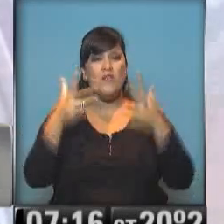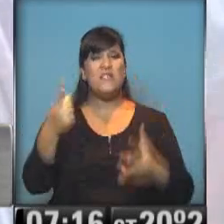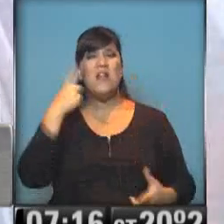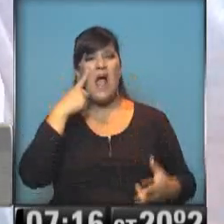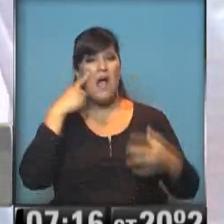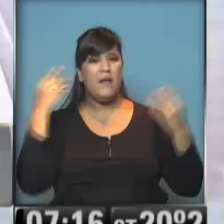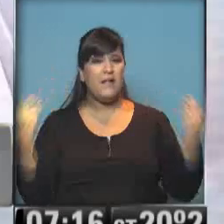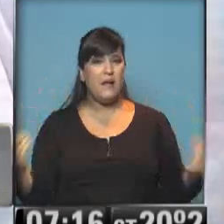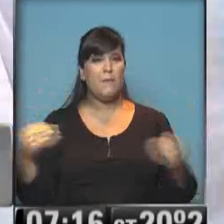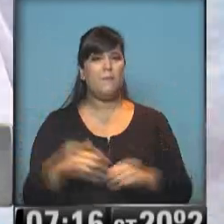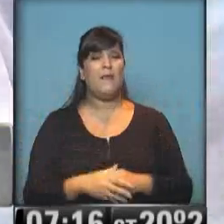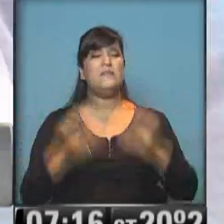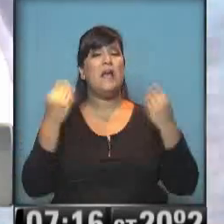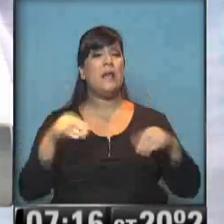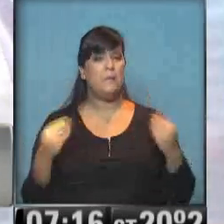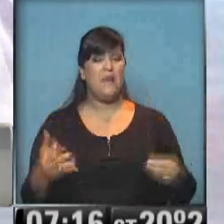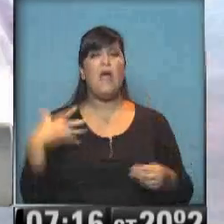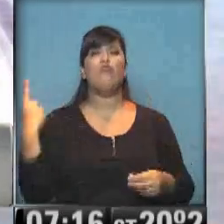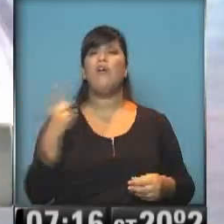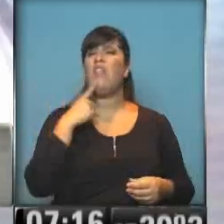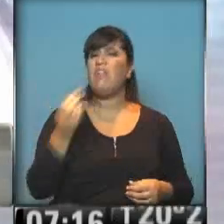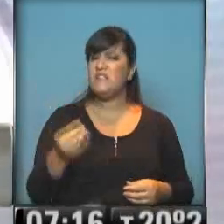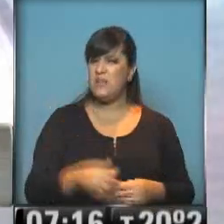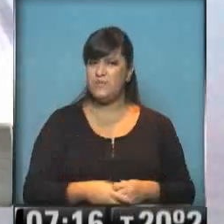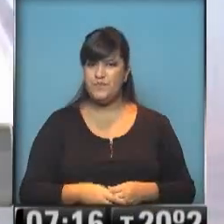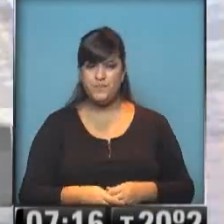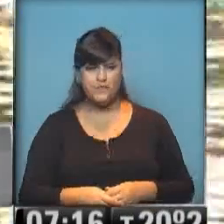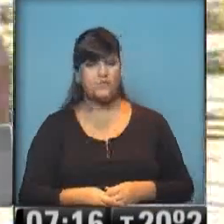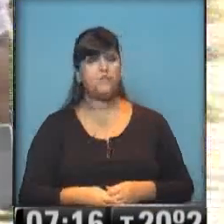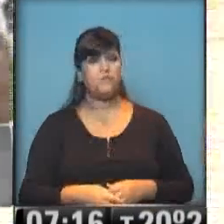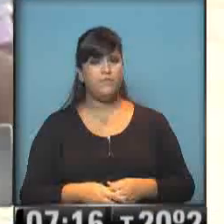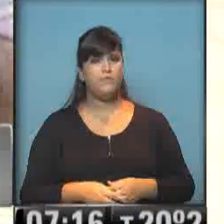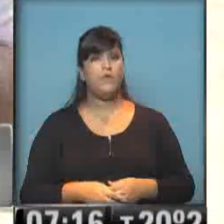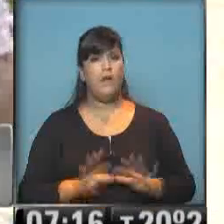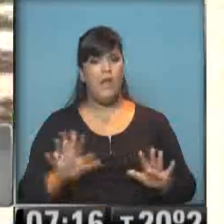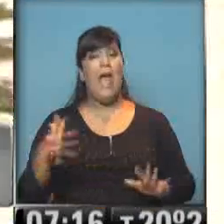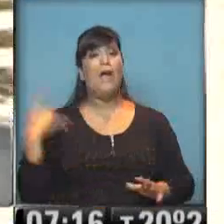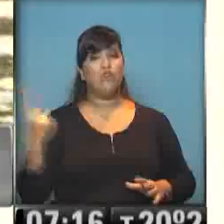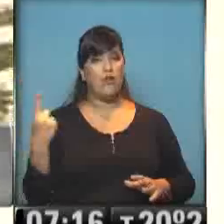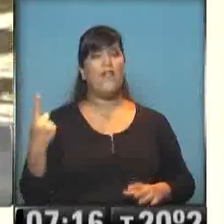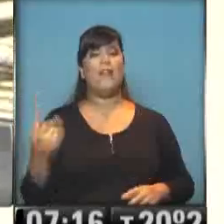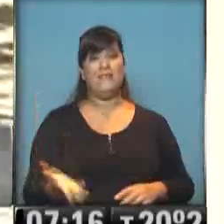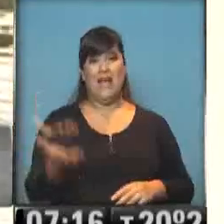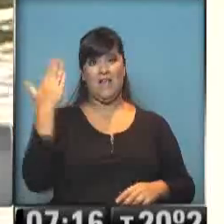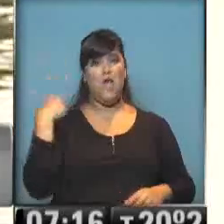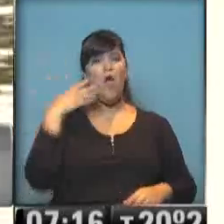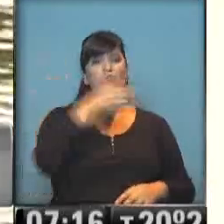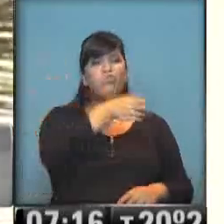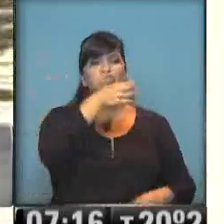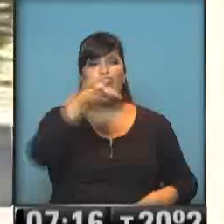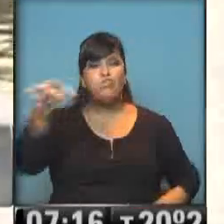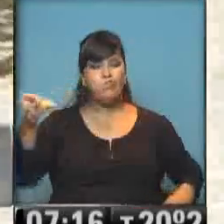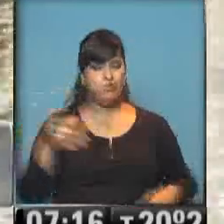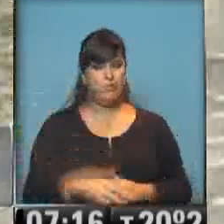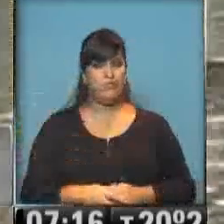lo que se está perdiendo. ¿Qué dicen las autoridades? Bueno, las autoridades recorrieron ayer las zonas afectadas.